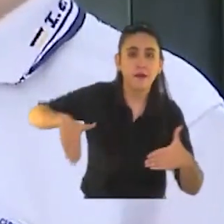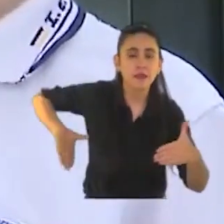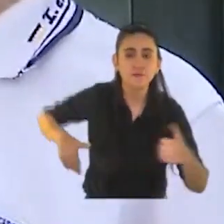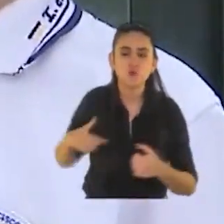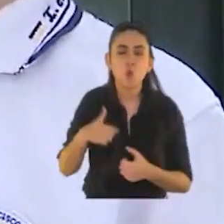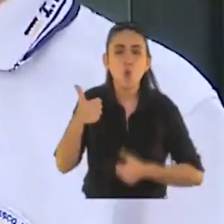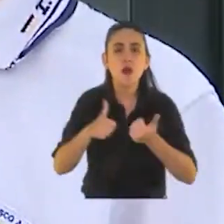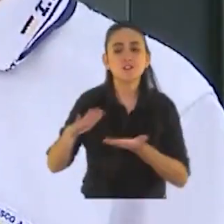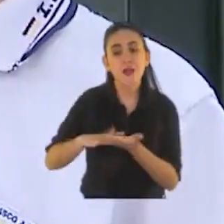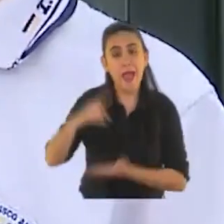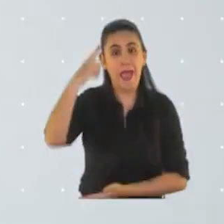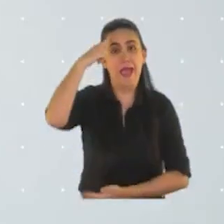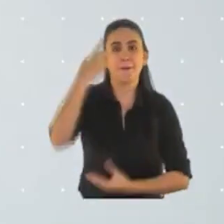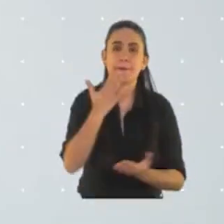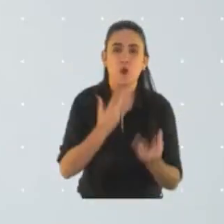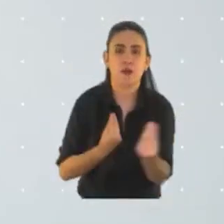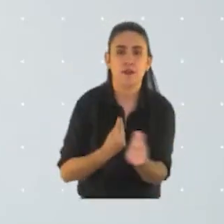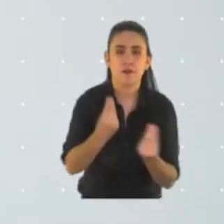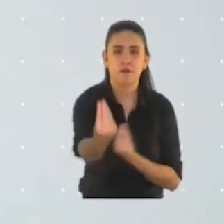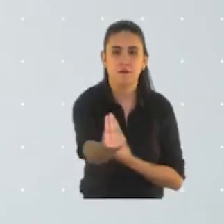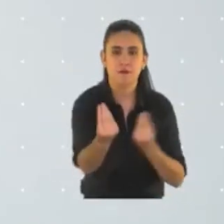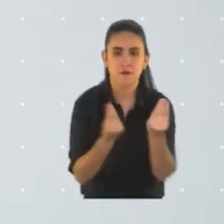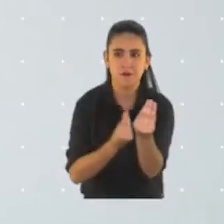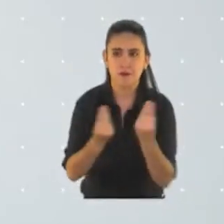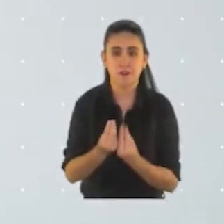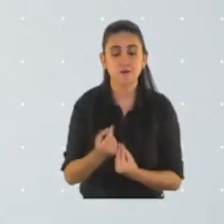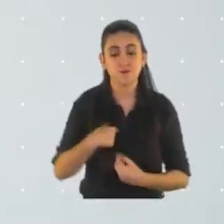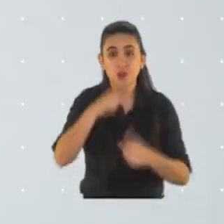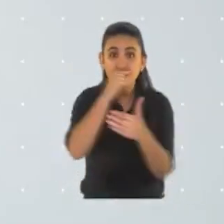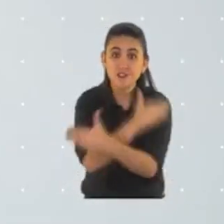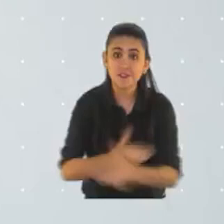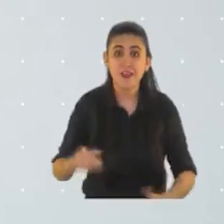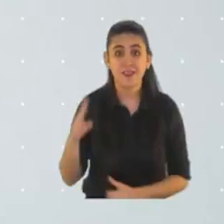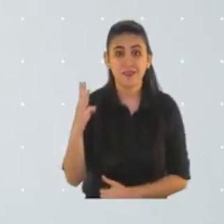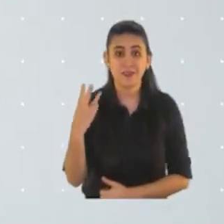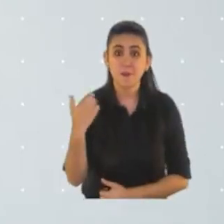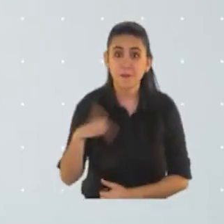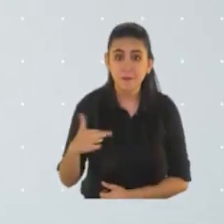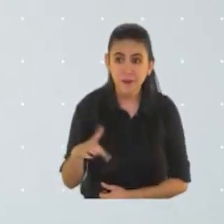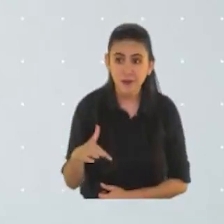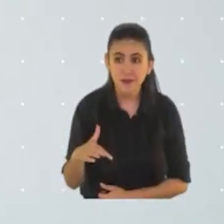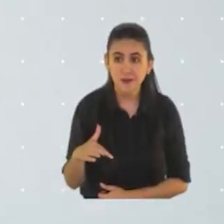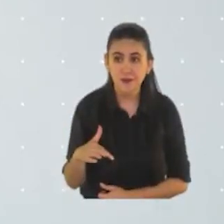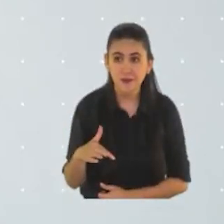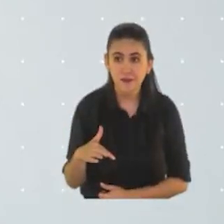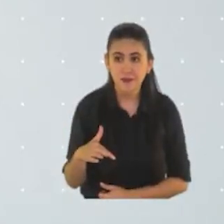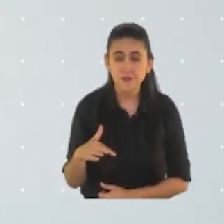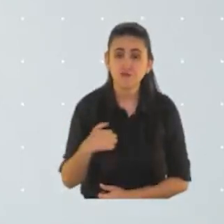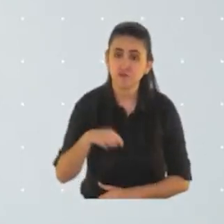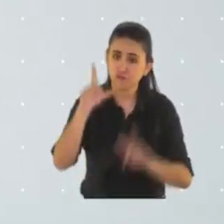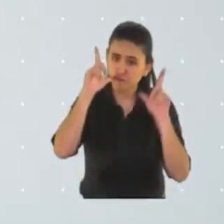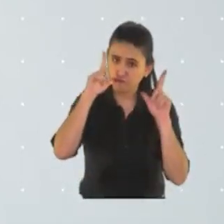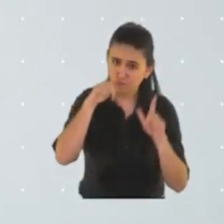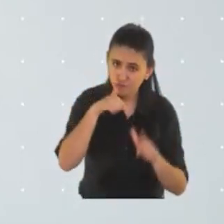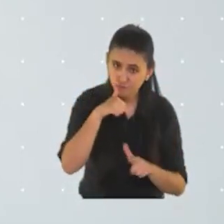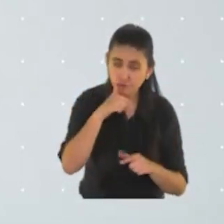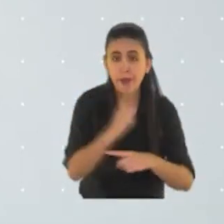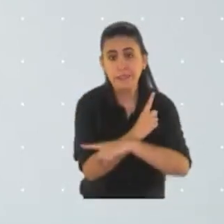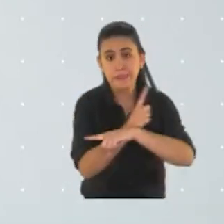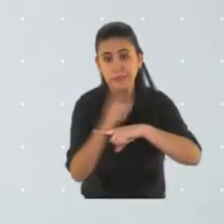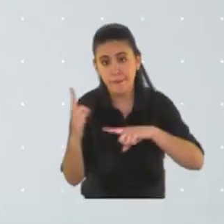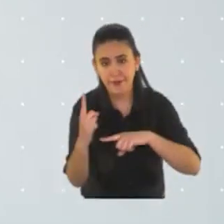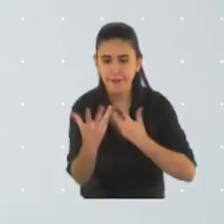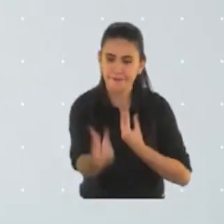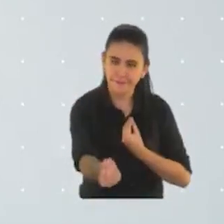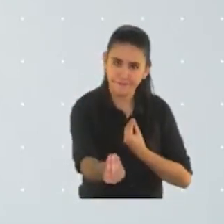fue poner un pico y placa y los niños de tercero estamos muy tristes porque una semana vamos unos